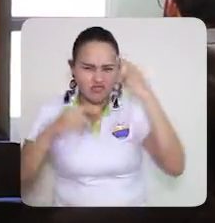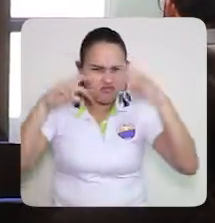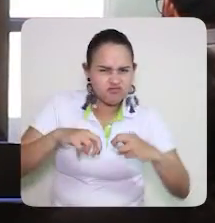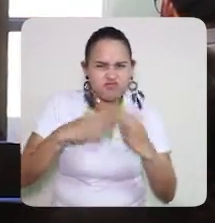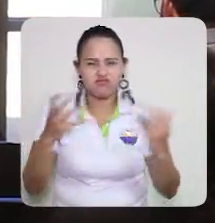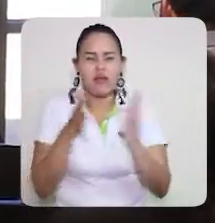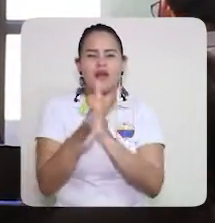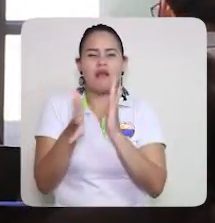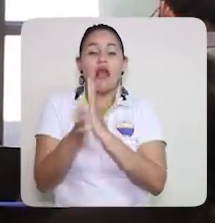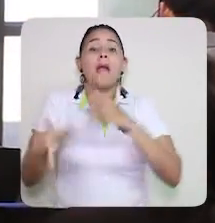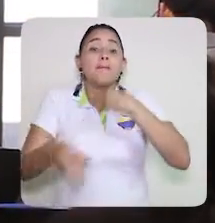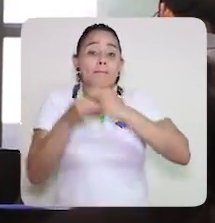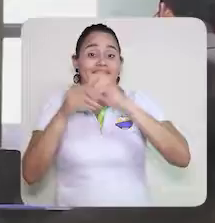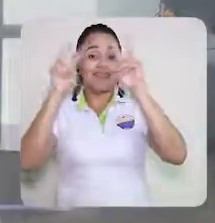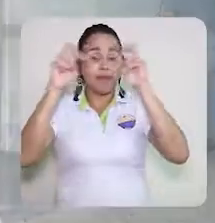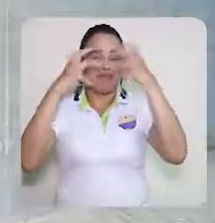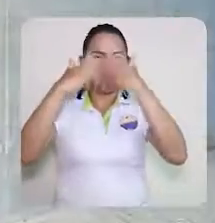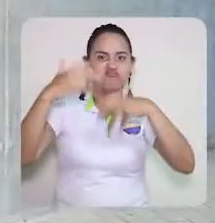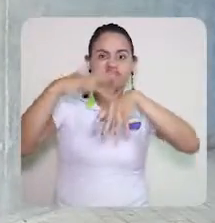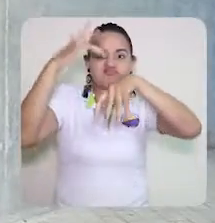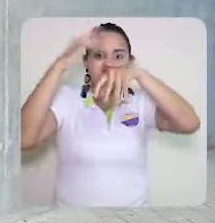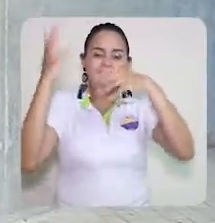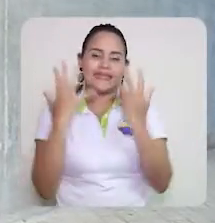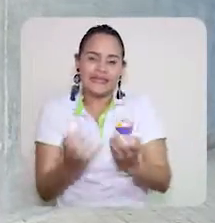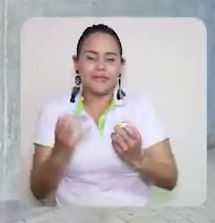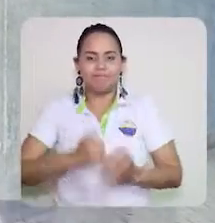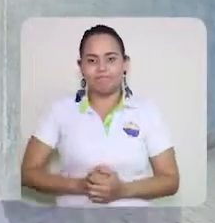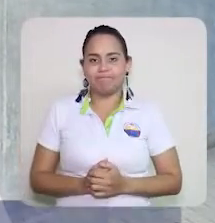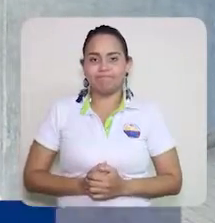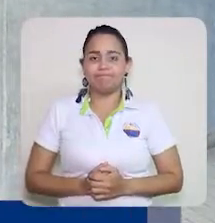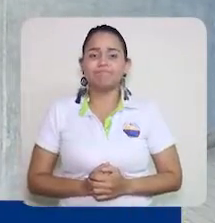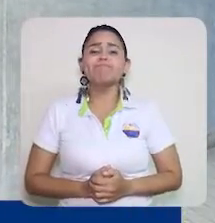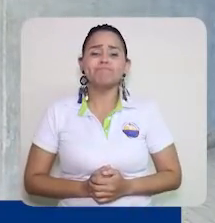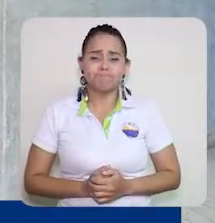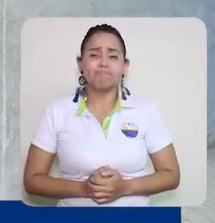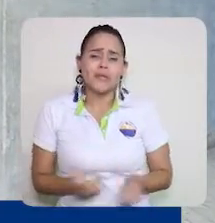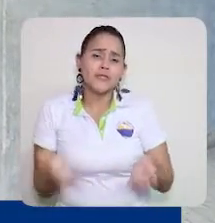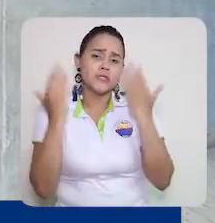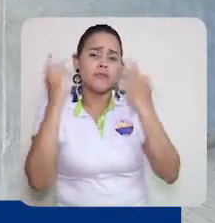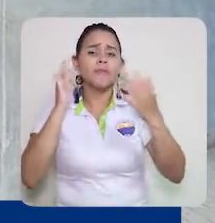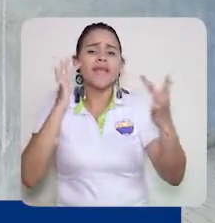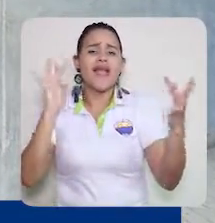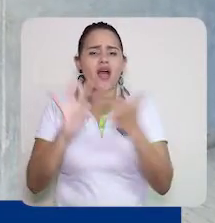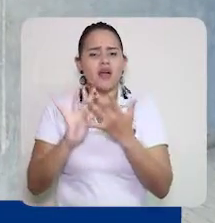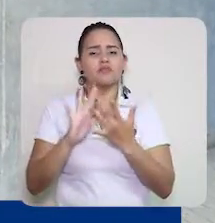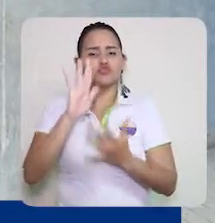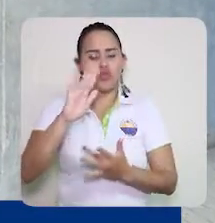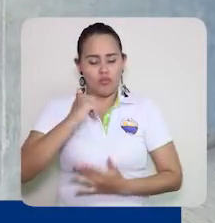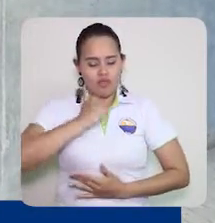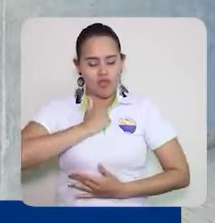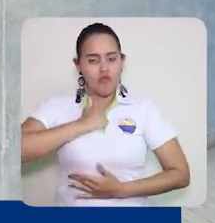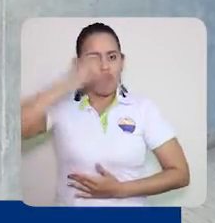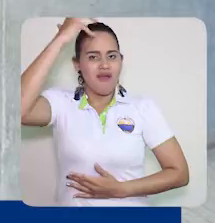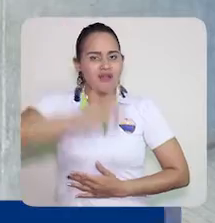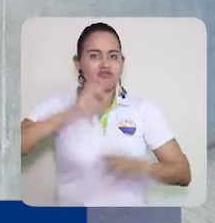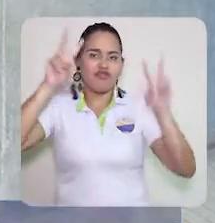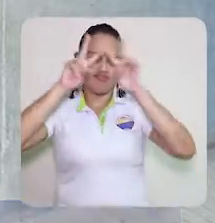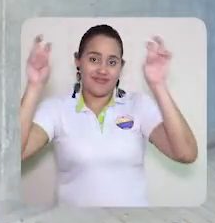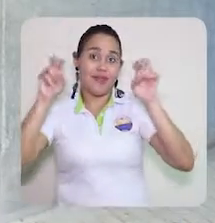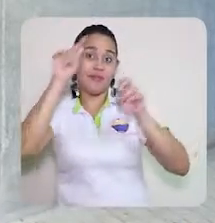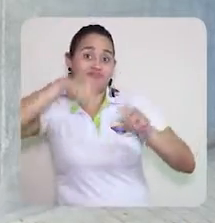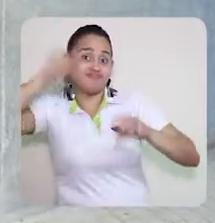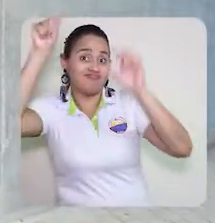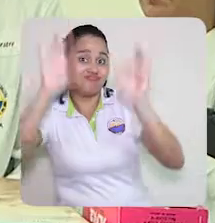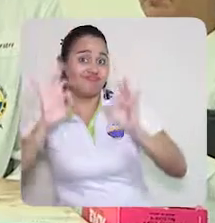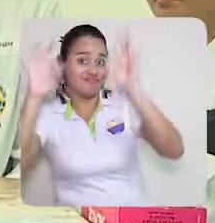translacional y el emprendimiento económico. Este es un proceso que es muy importante para la autoevaluación con fines de acreditación de la institución y del programa